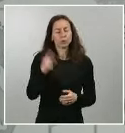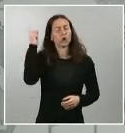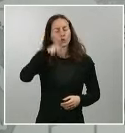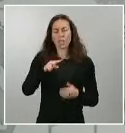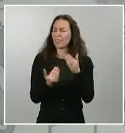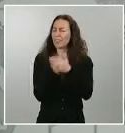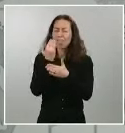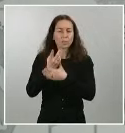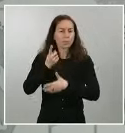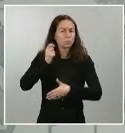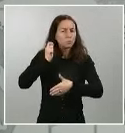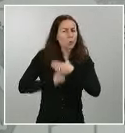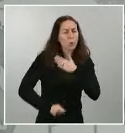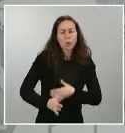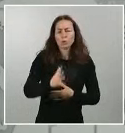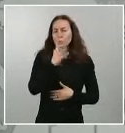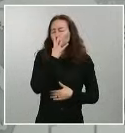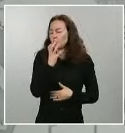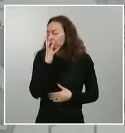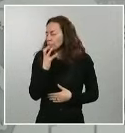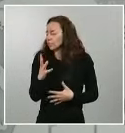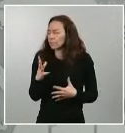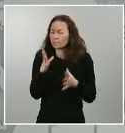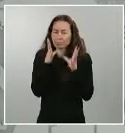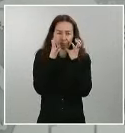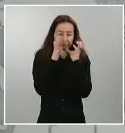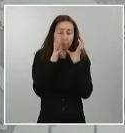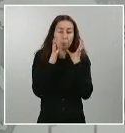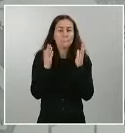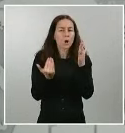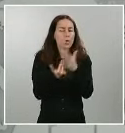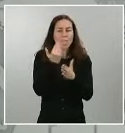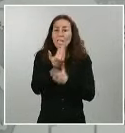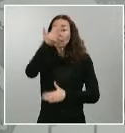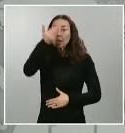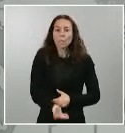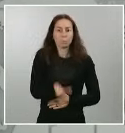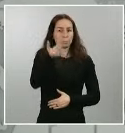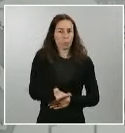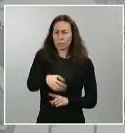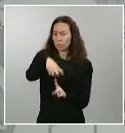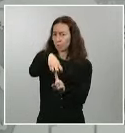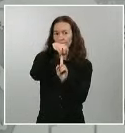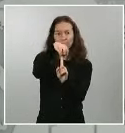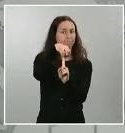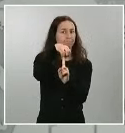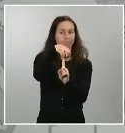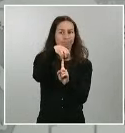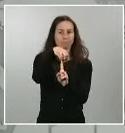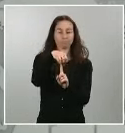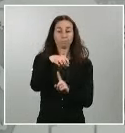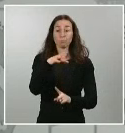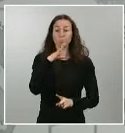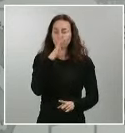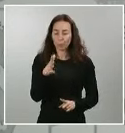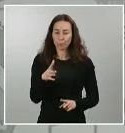tristes, muy amargos, pero son los días decisivos, porque serán los días que tendremos para medirnos. Y luego